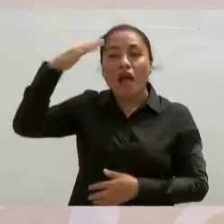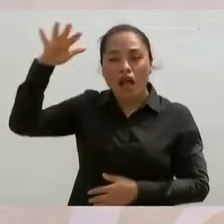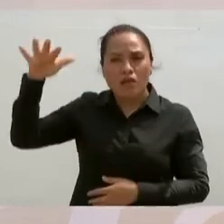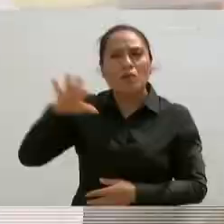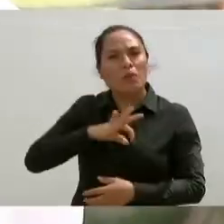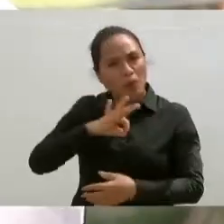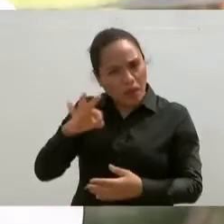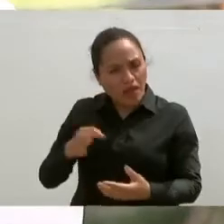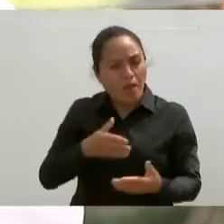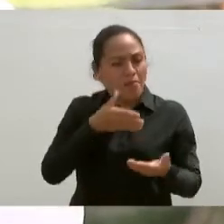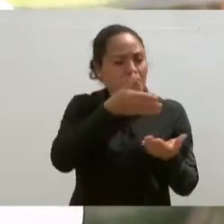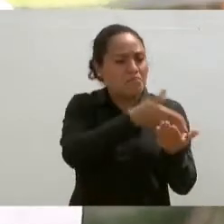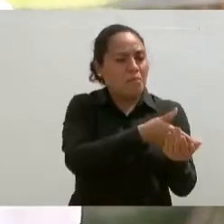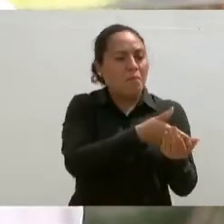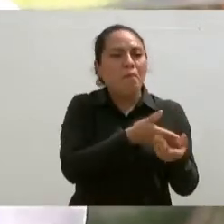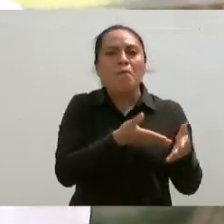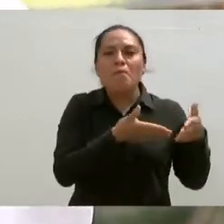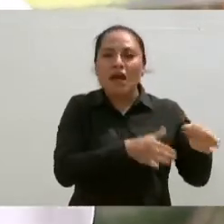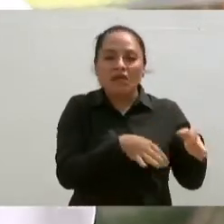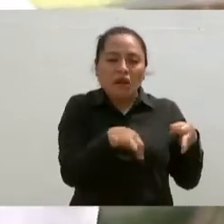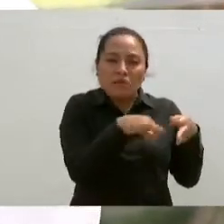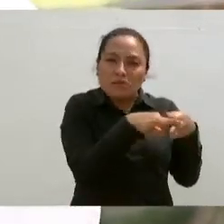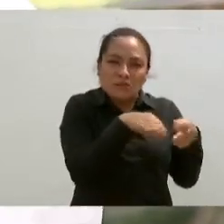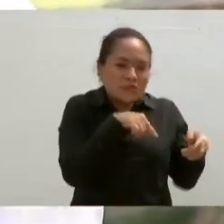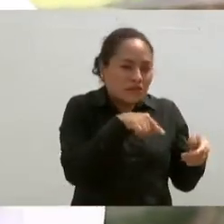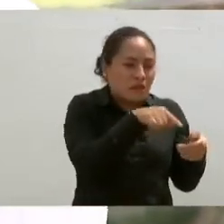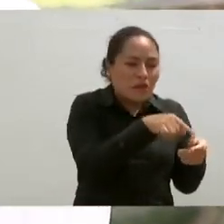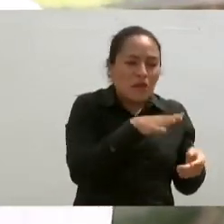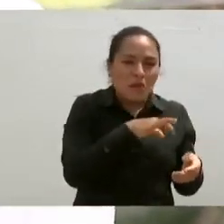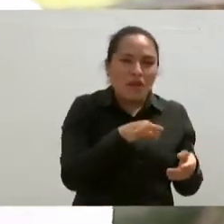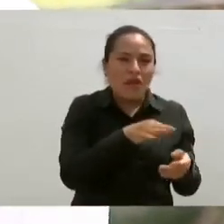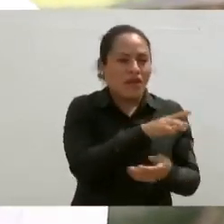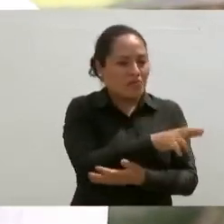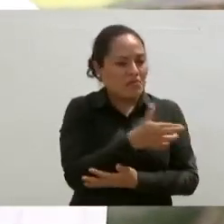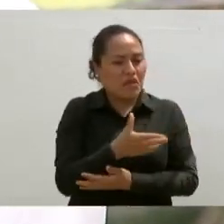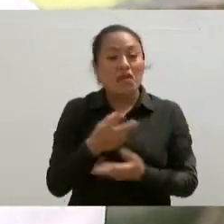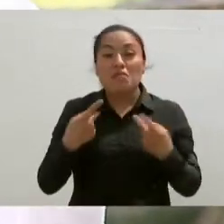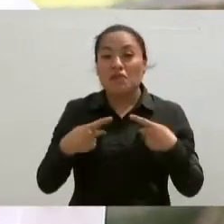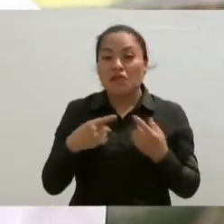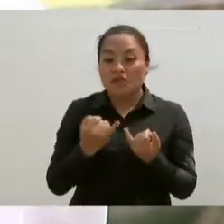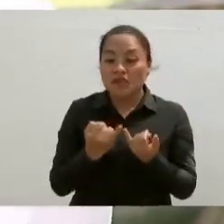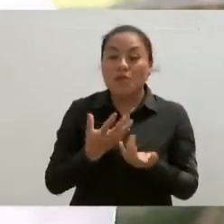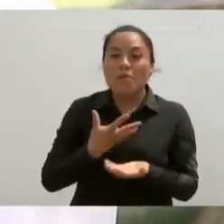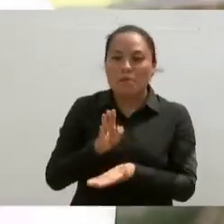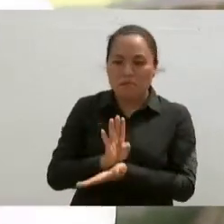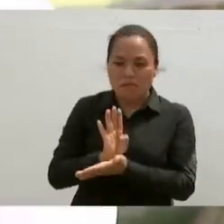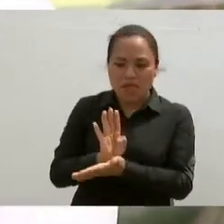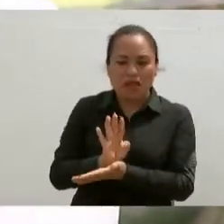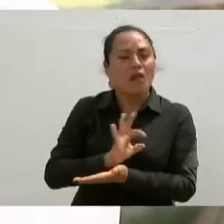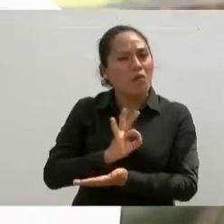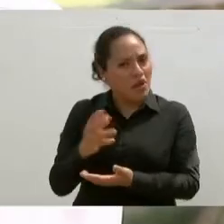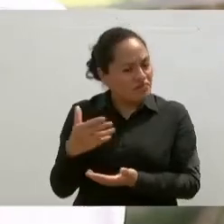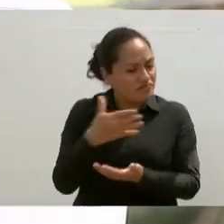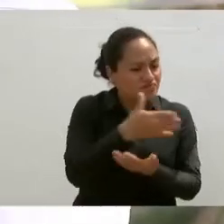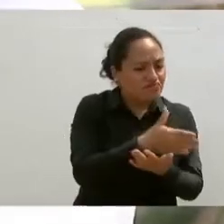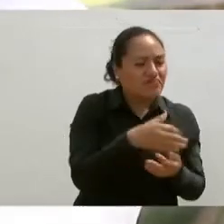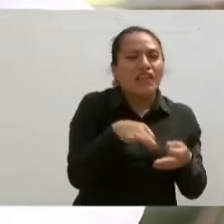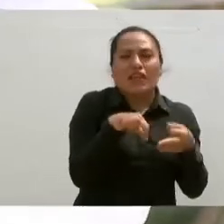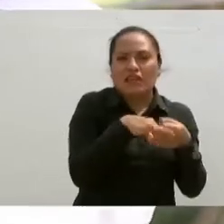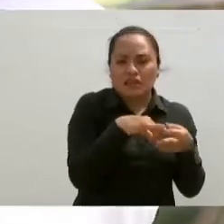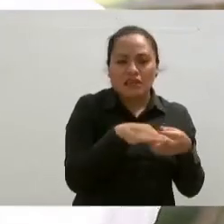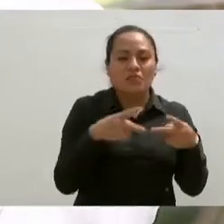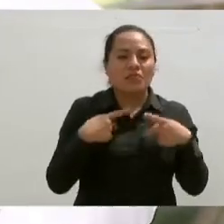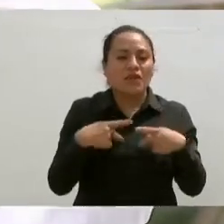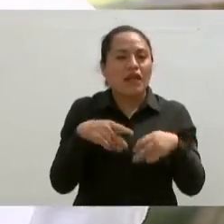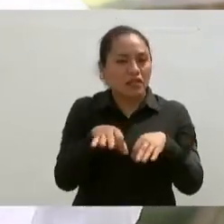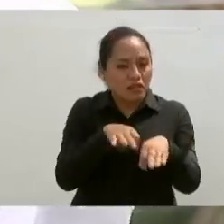banco recibir su pensión y los becarios lo mismo, y los